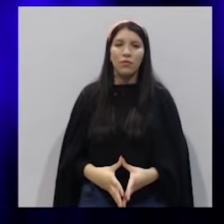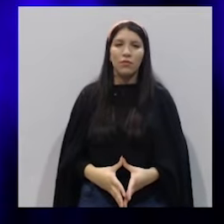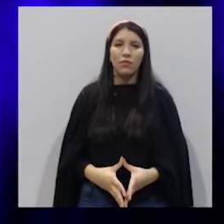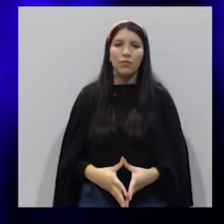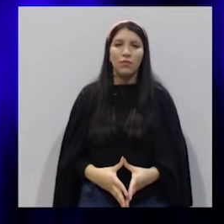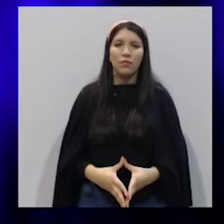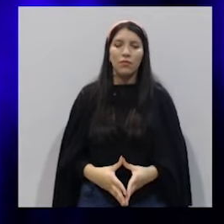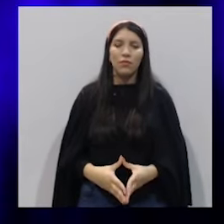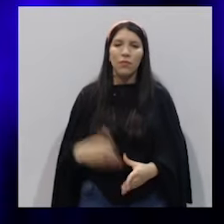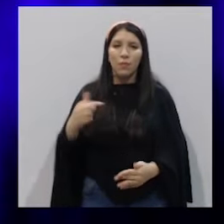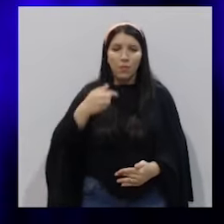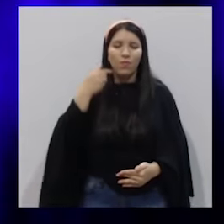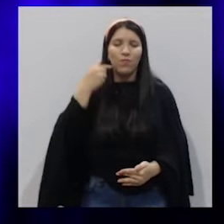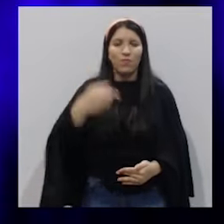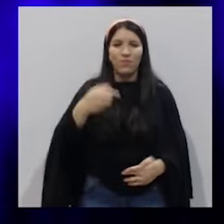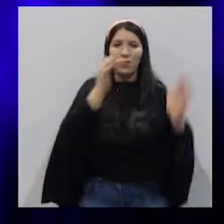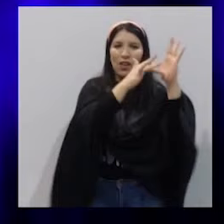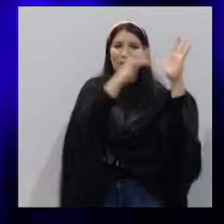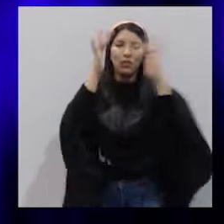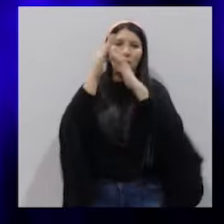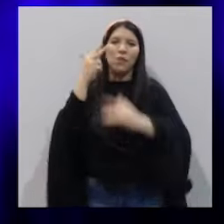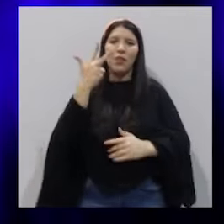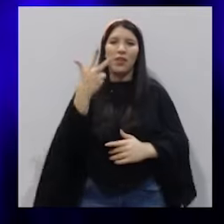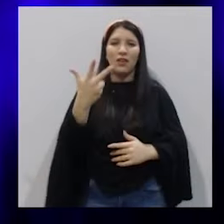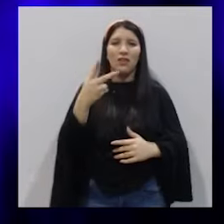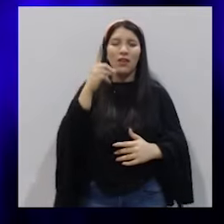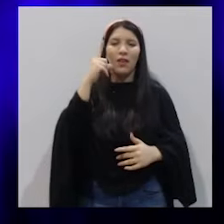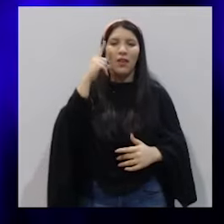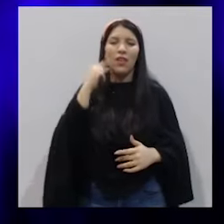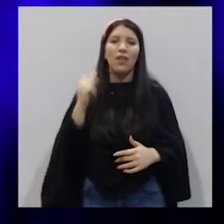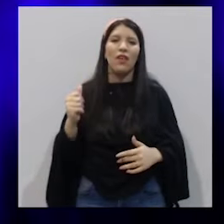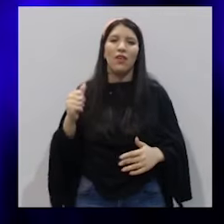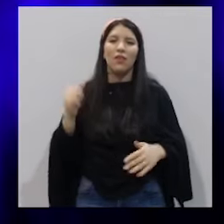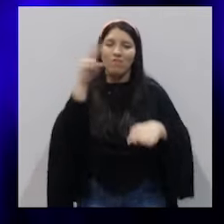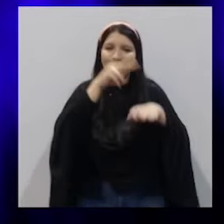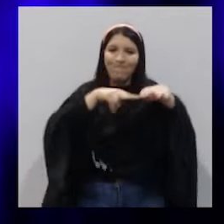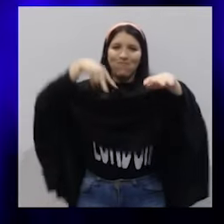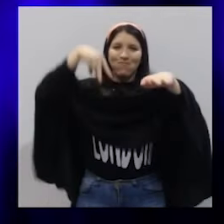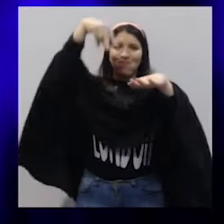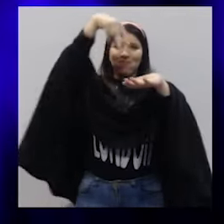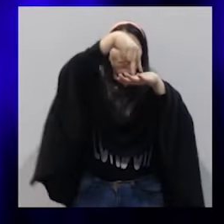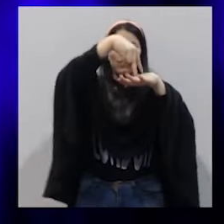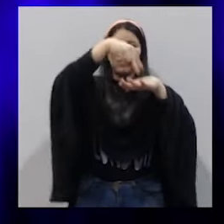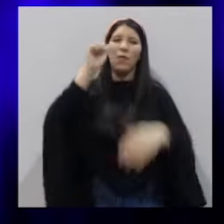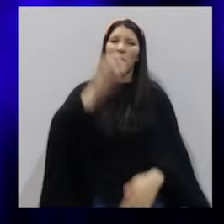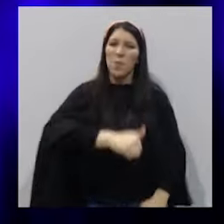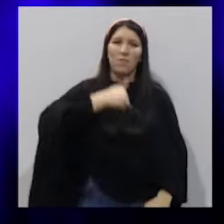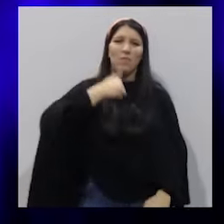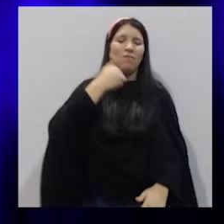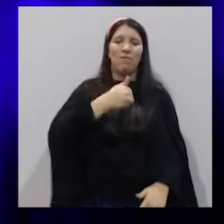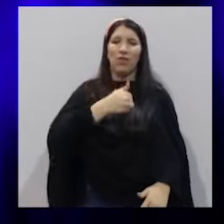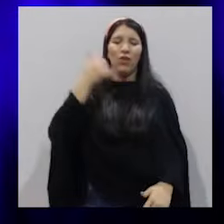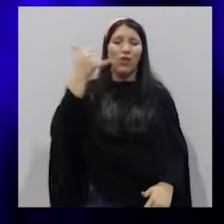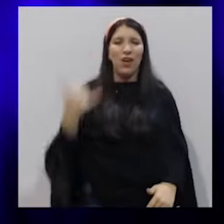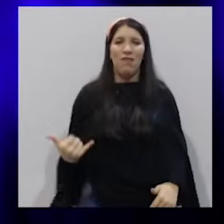día cristo resucitó y esa es la victoria que ha derrotado a satanás y a todos los demonios y esa victoria de